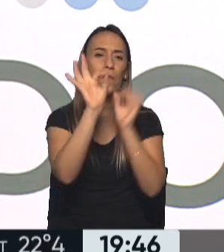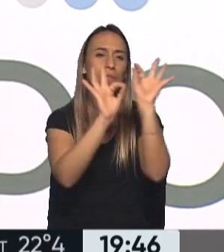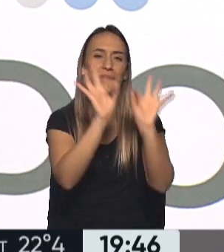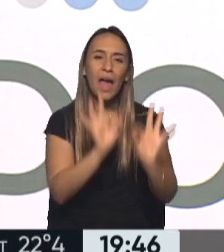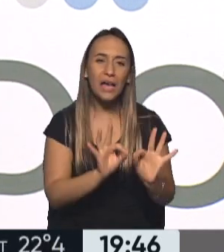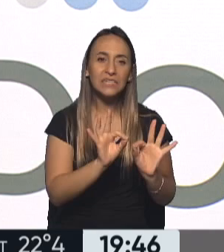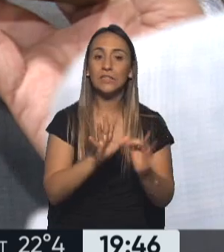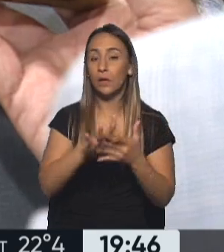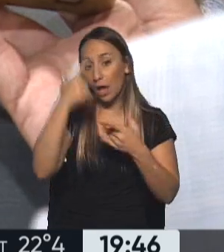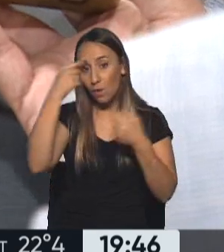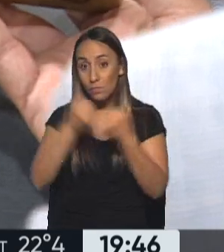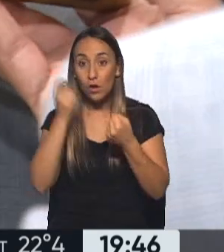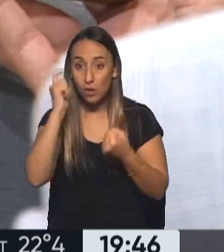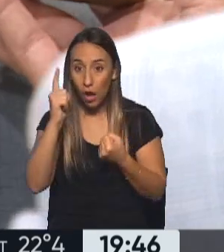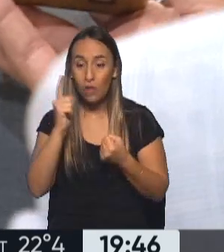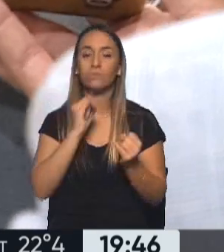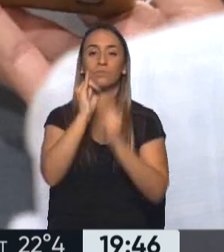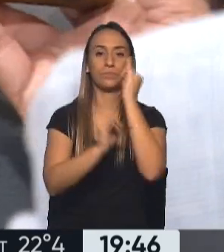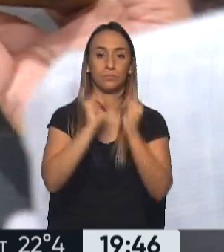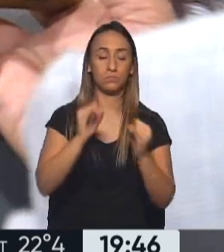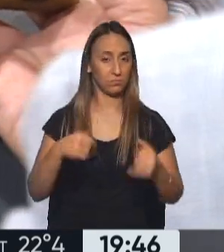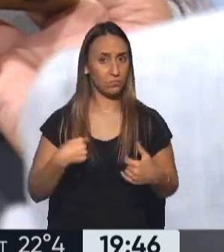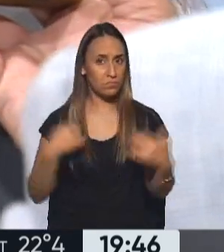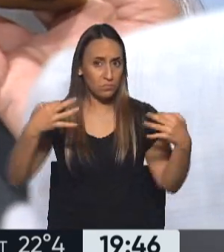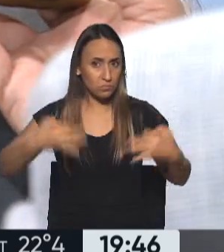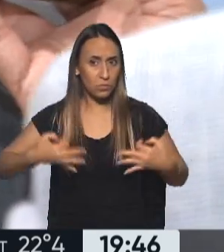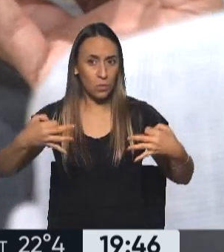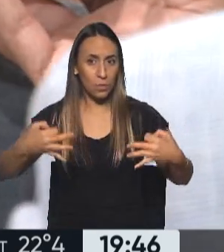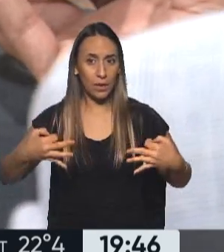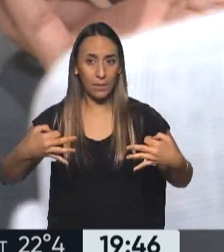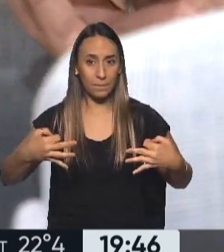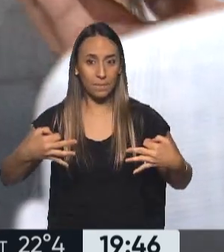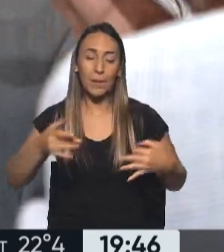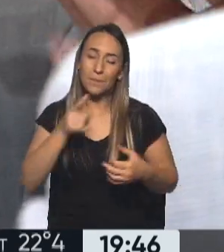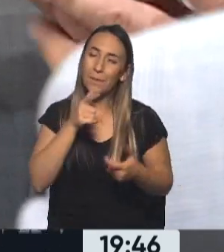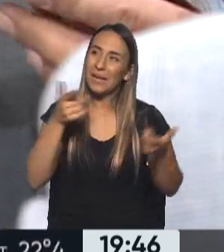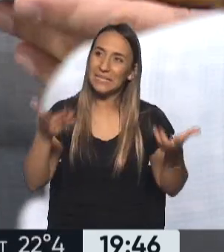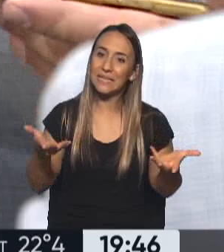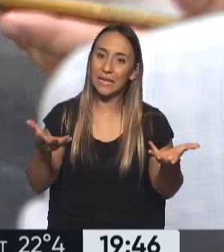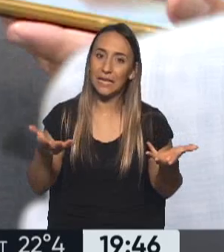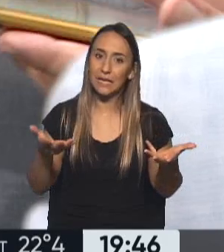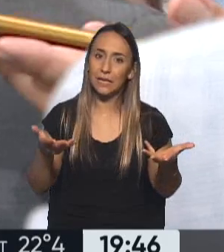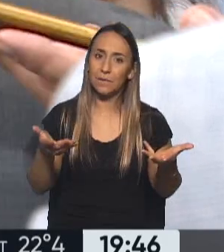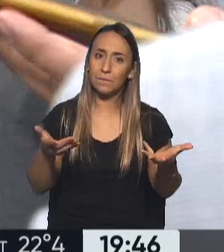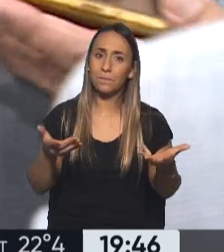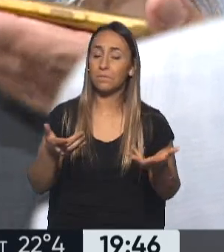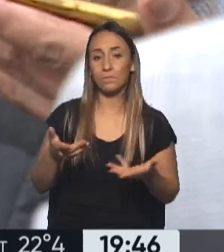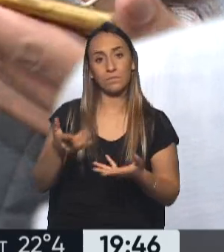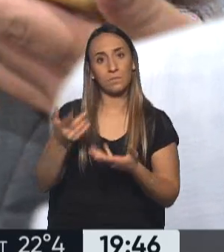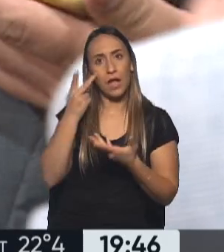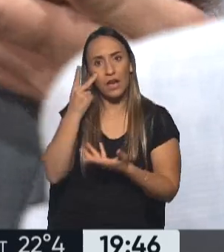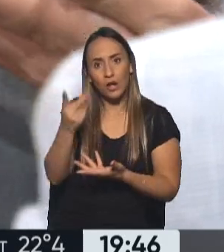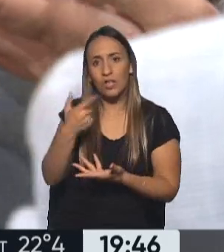acuerdo alcanzado. Con mucha altura, con mucha, me parece, poniendo al Senado en un lugar que